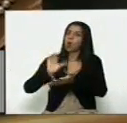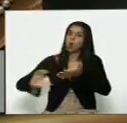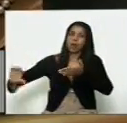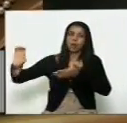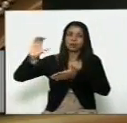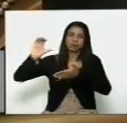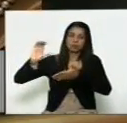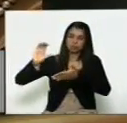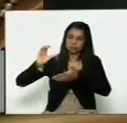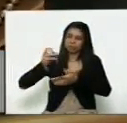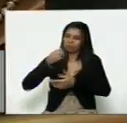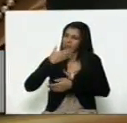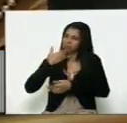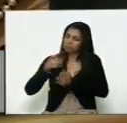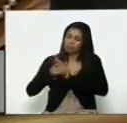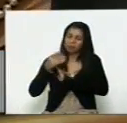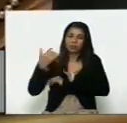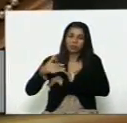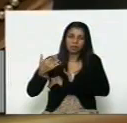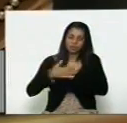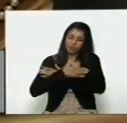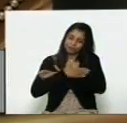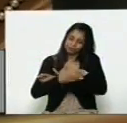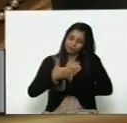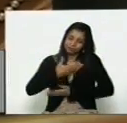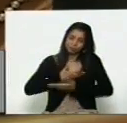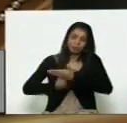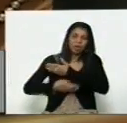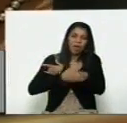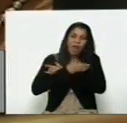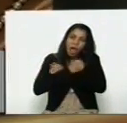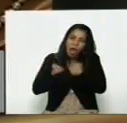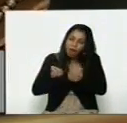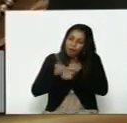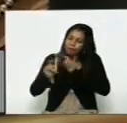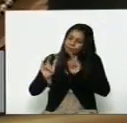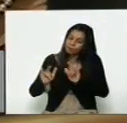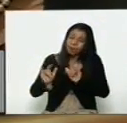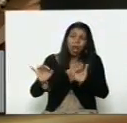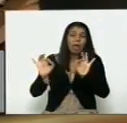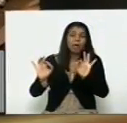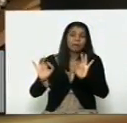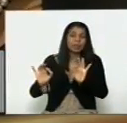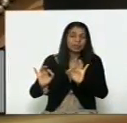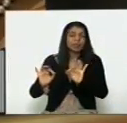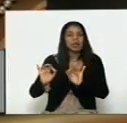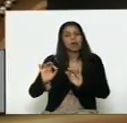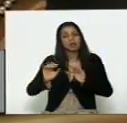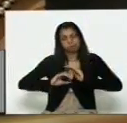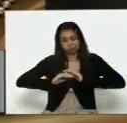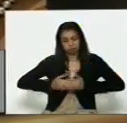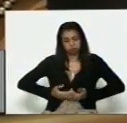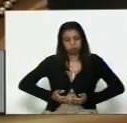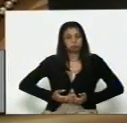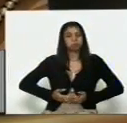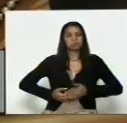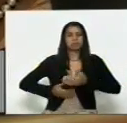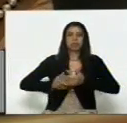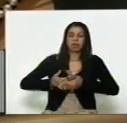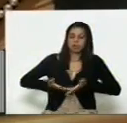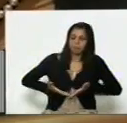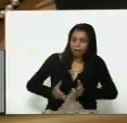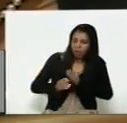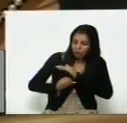calidad y calidez, así como a cuidados especiales durante la gestación, el trabajo de parto,